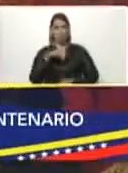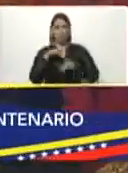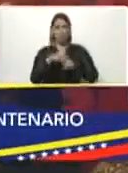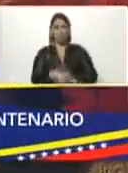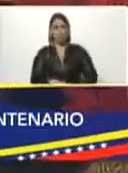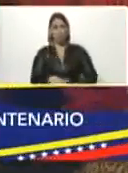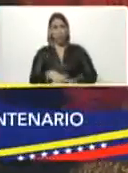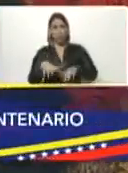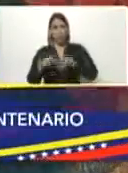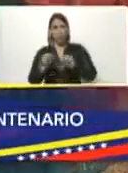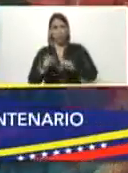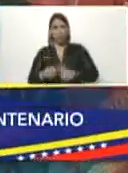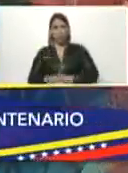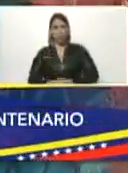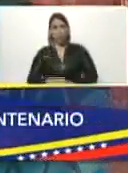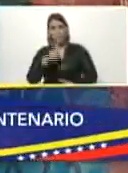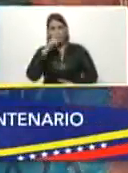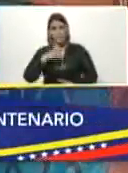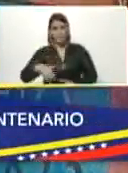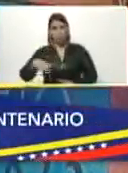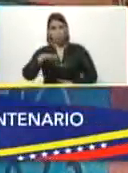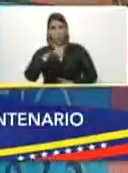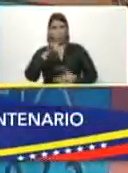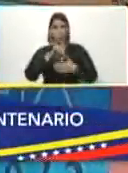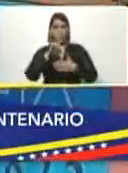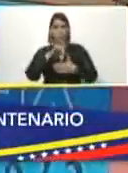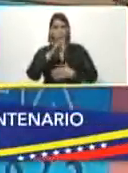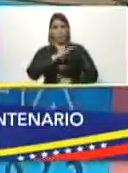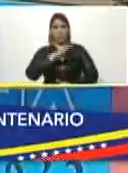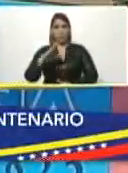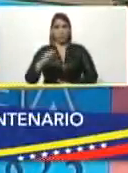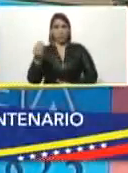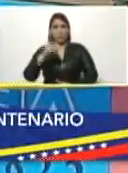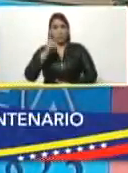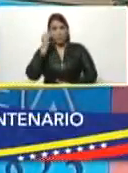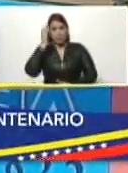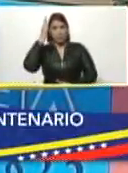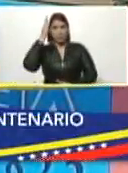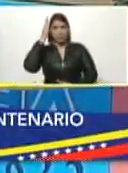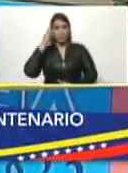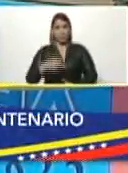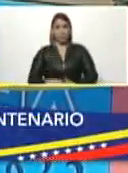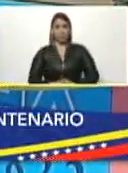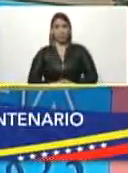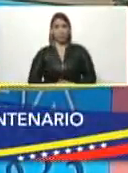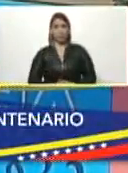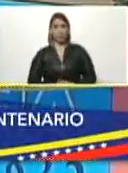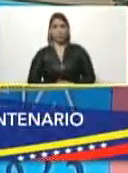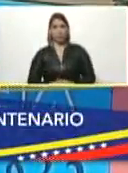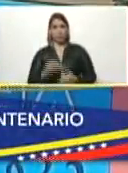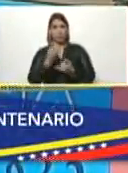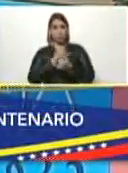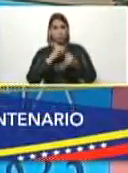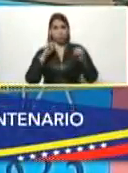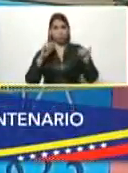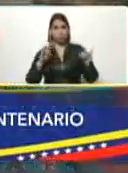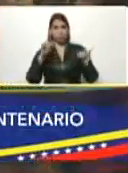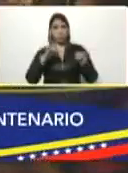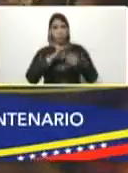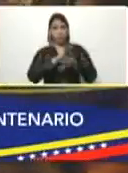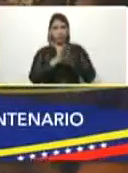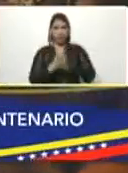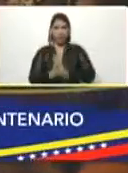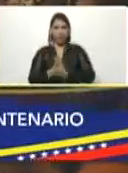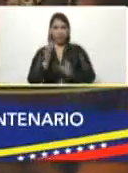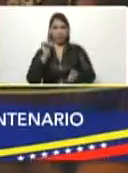colonial, los pueblos americanos y caribeños fuimos capaces de independizarnos, de acabar con la